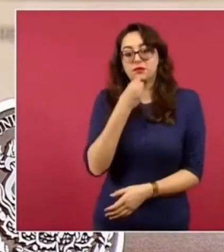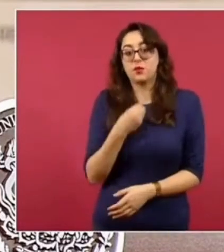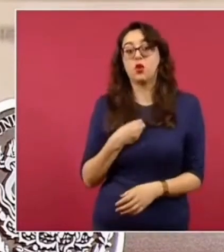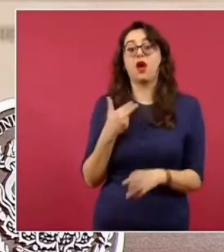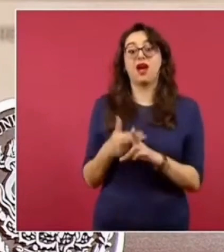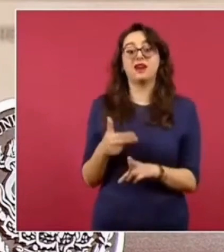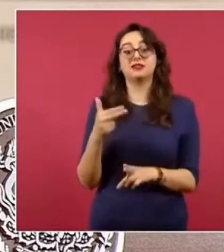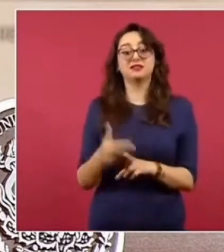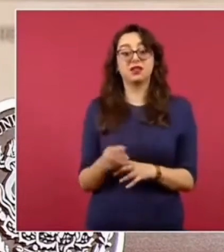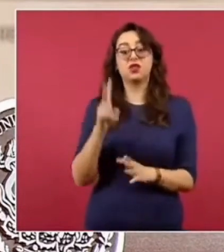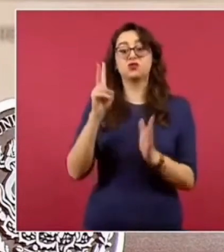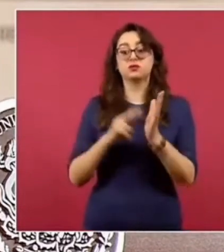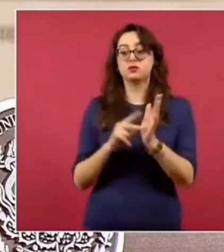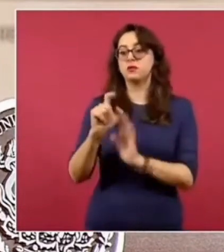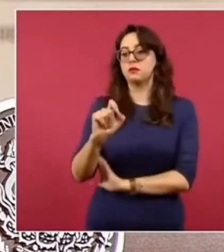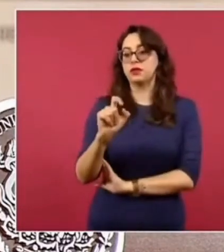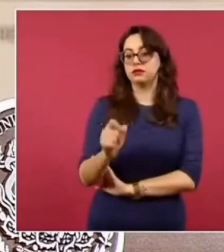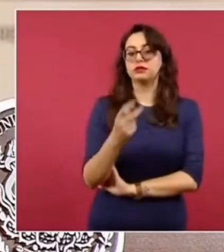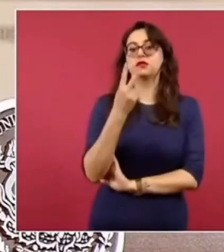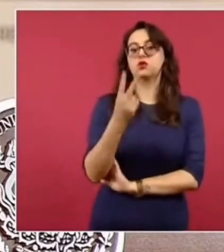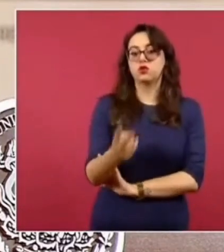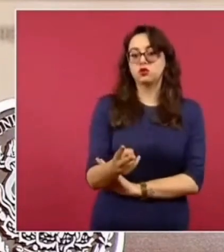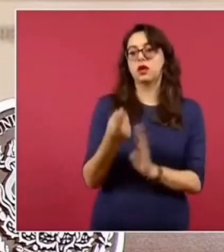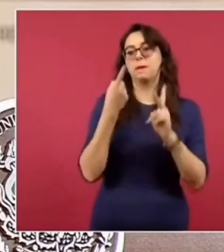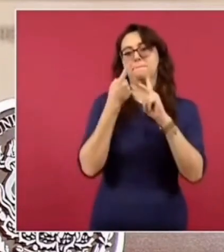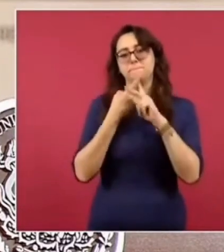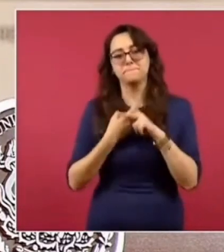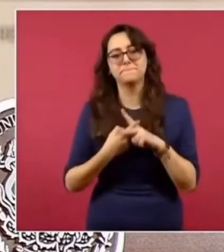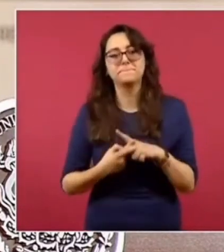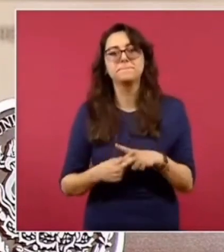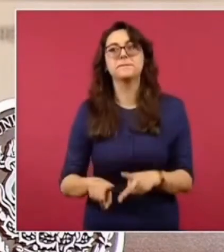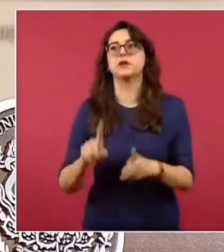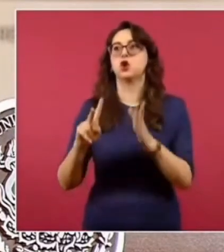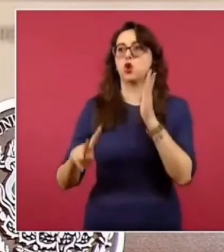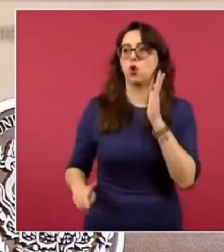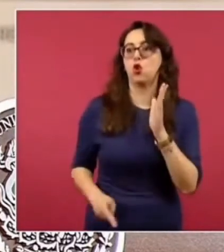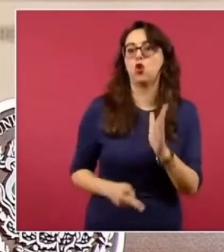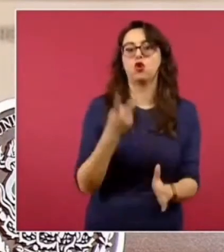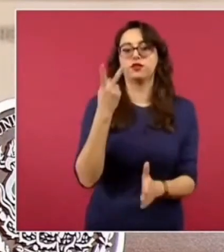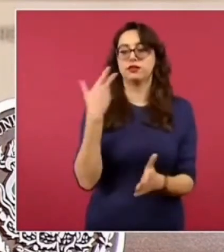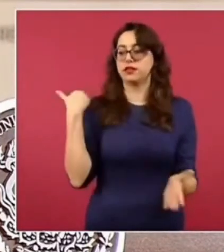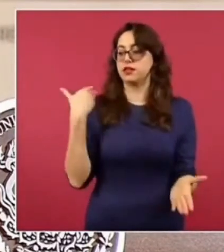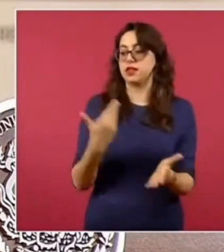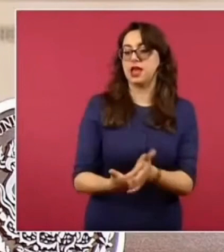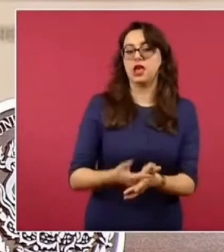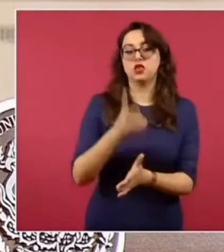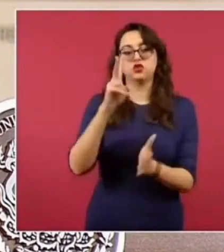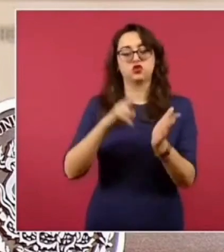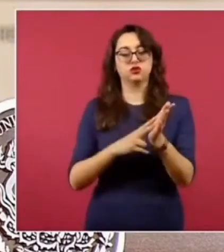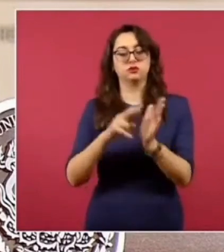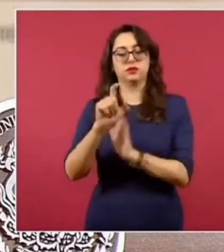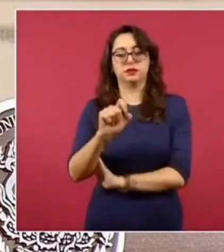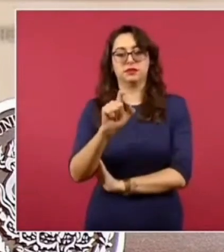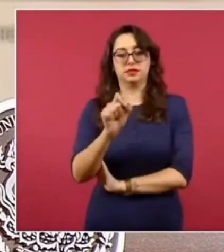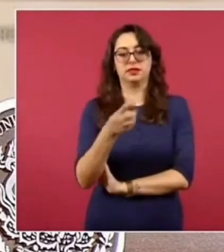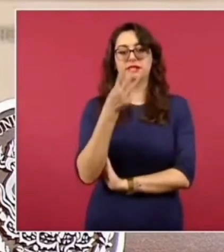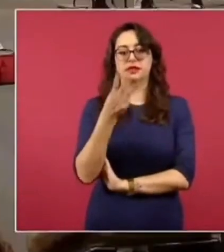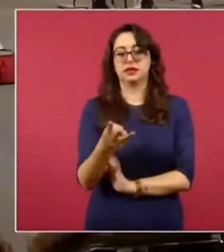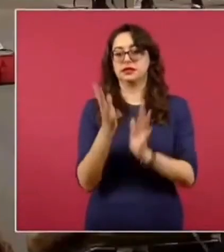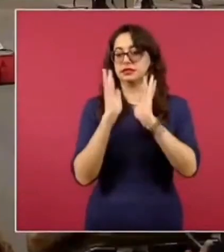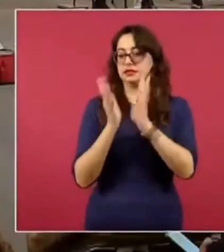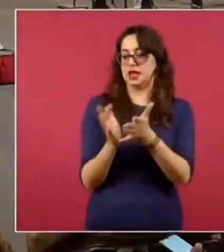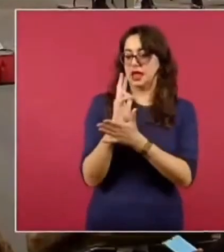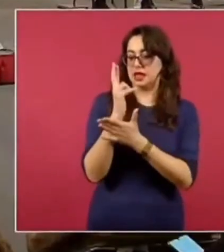recetas surtidas y desde luego 2023 en lo que llevamos del año en el Seguro Social se han surtido 61 millones